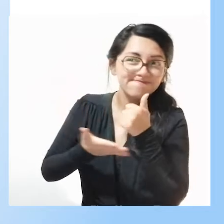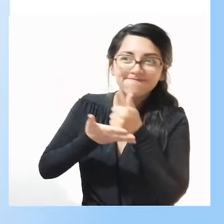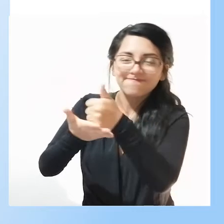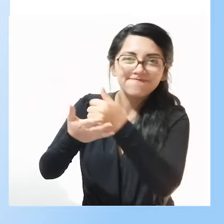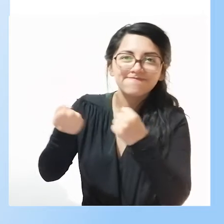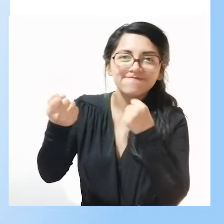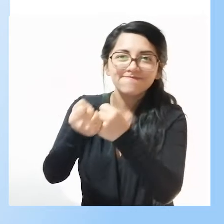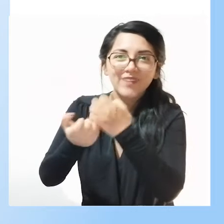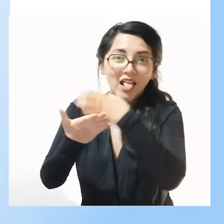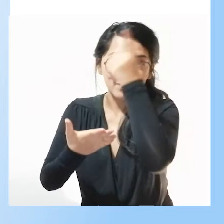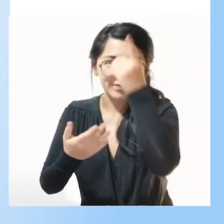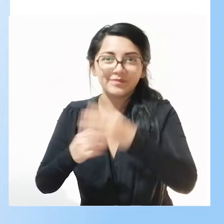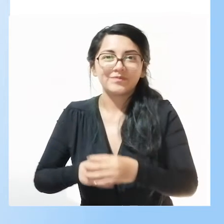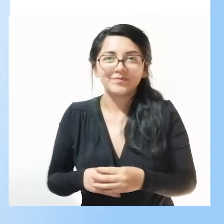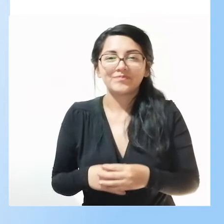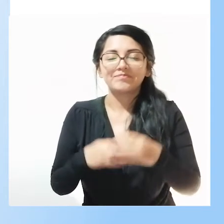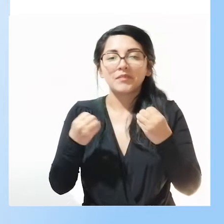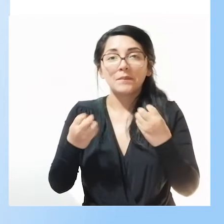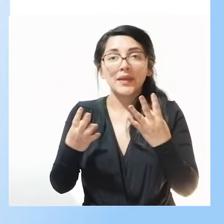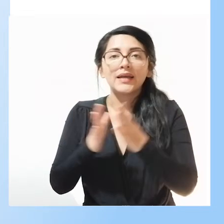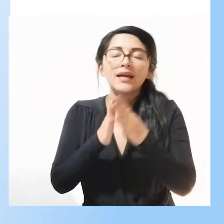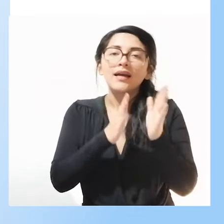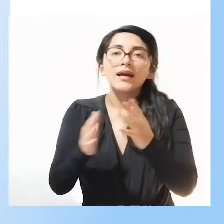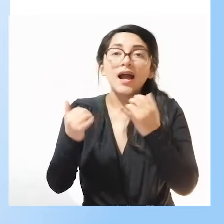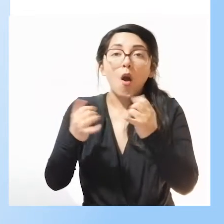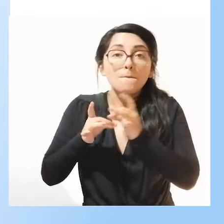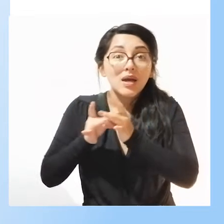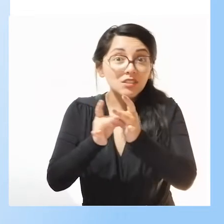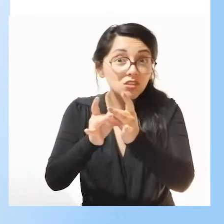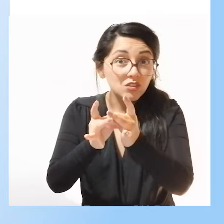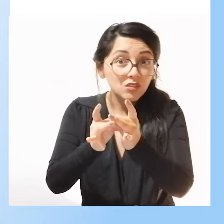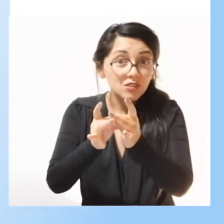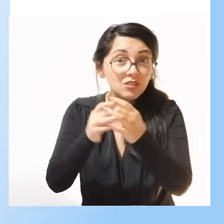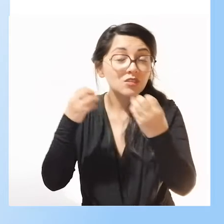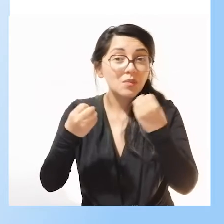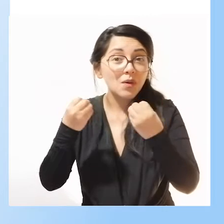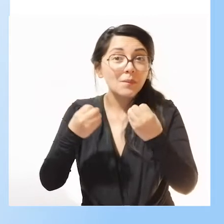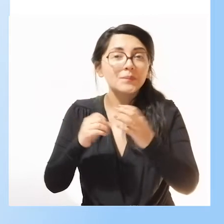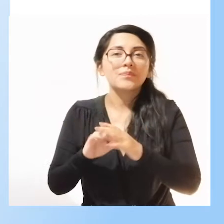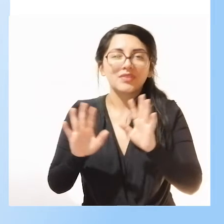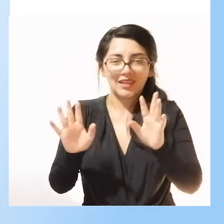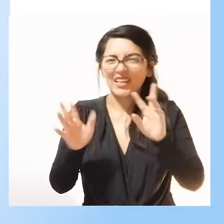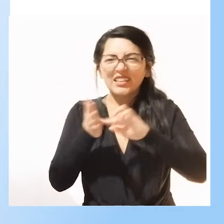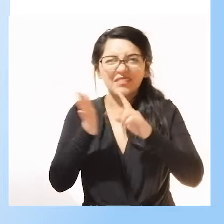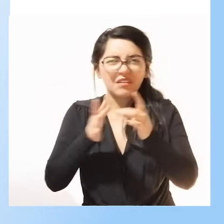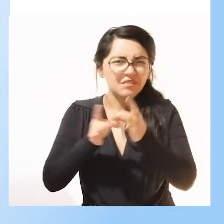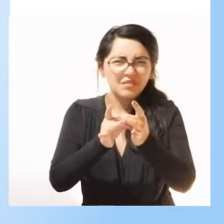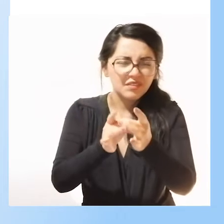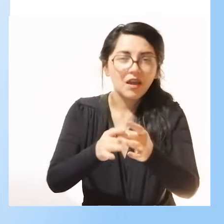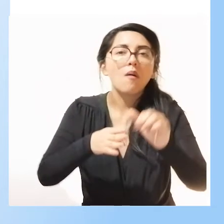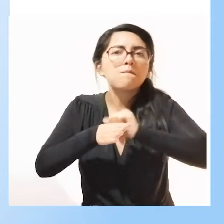este concepto. En cuanto a los enfoques metodológicos, es decir, los enfoques para la práctica, para